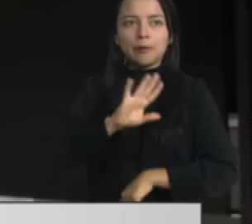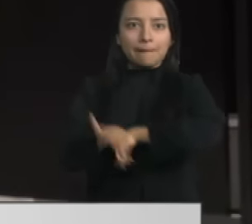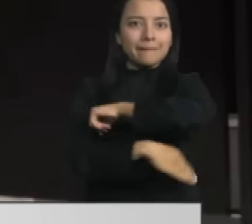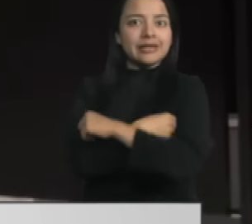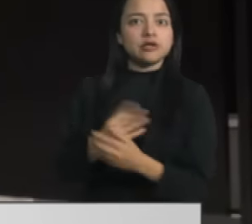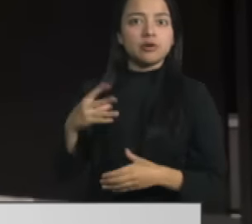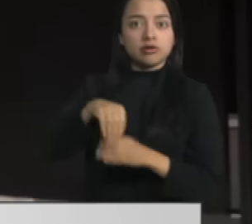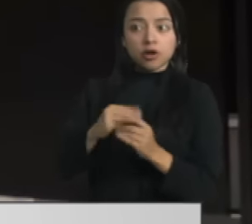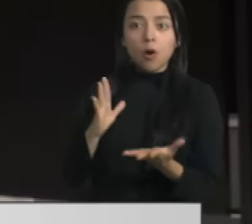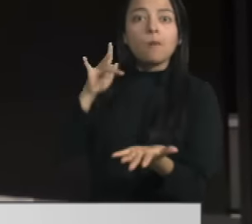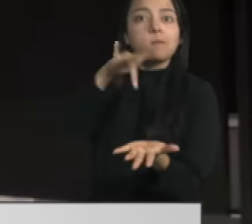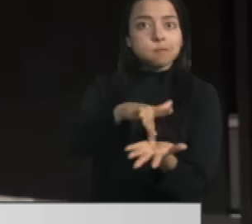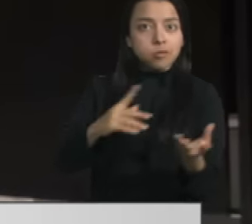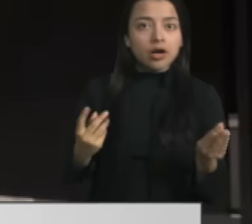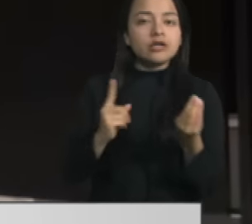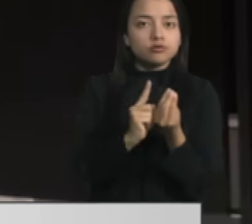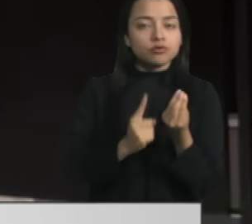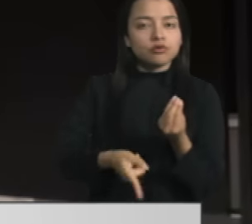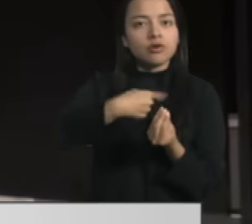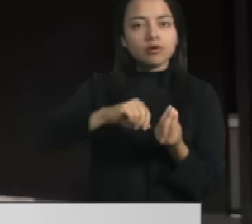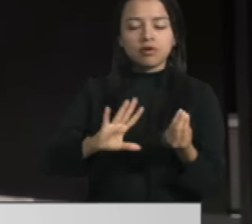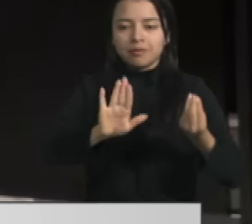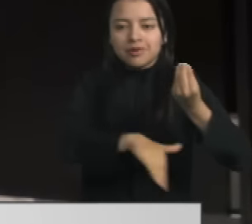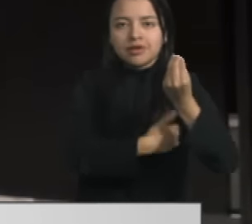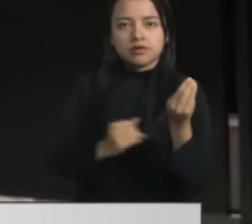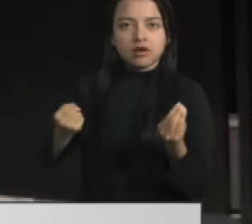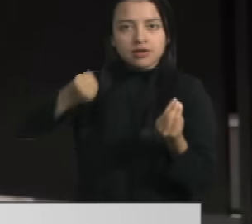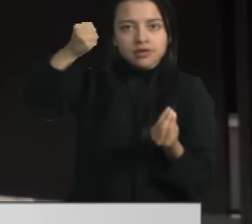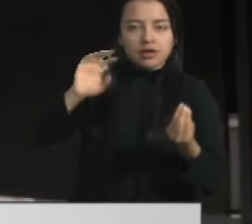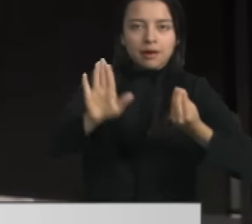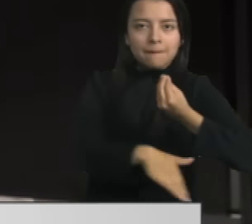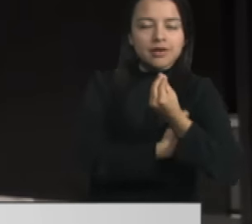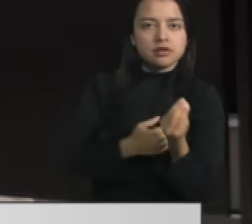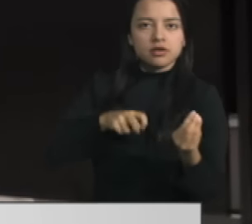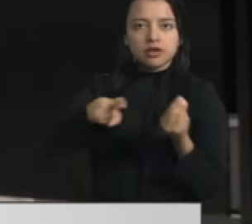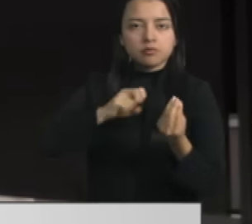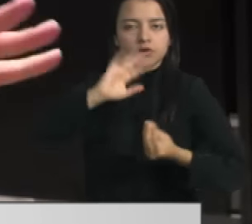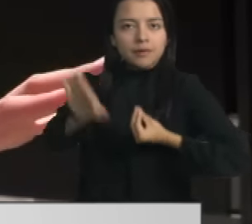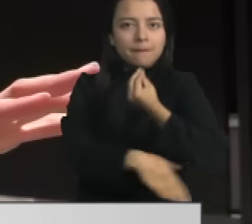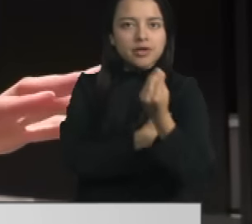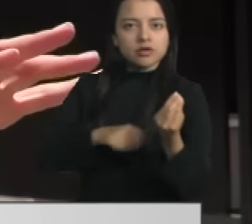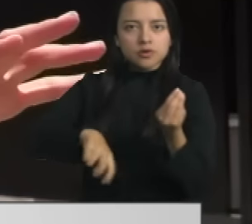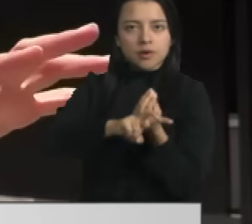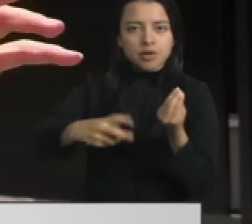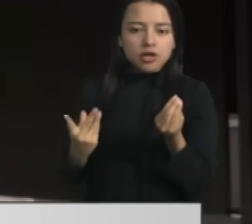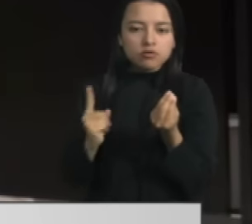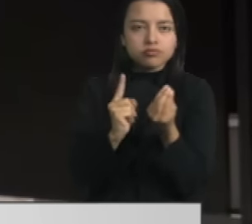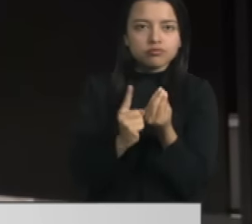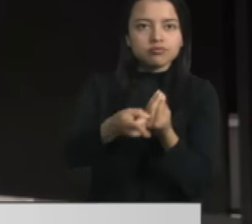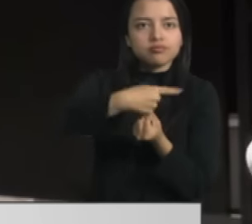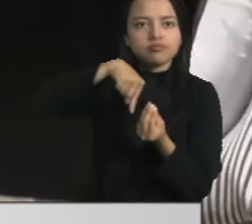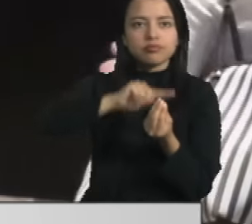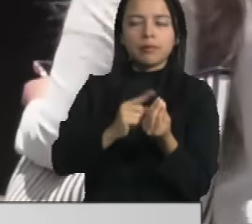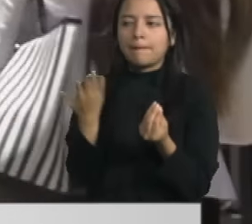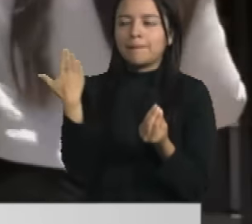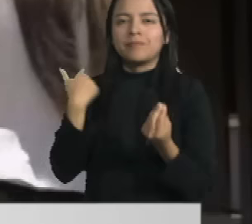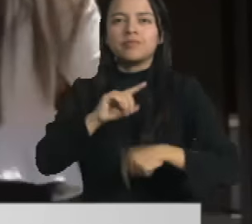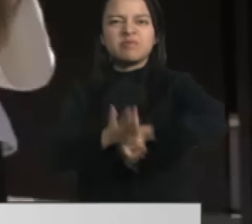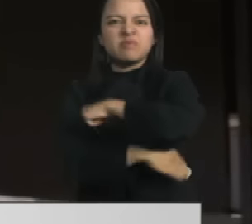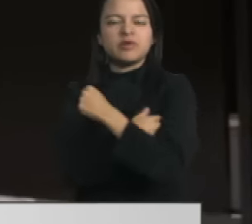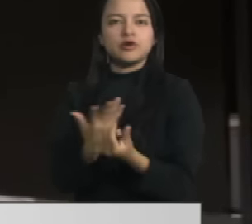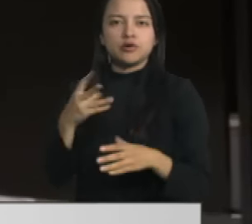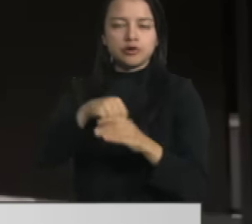También ya están allá el ministro de Hacienda, la ministra de Transporte, el ministro de Minas y Energías y pues hace pocos minutos se unió el ministro del Interior